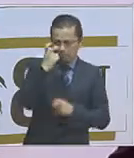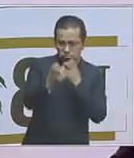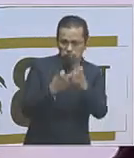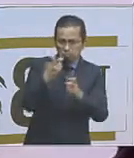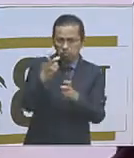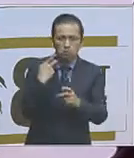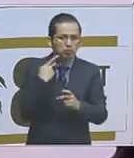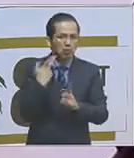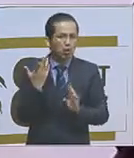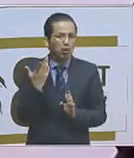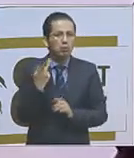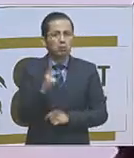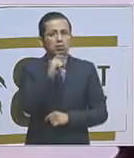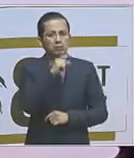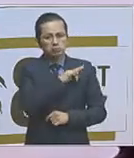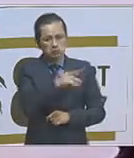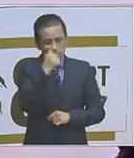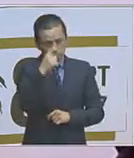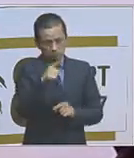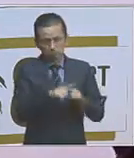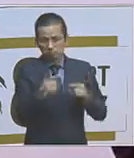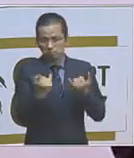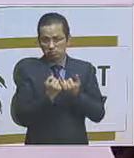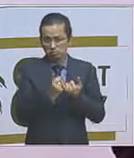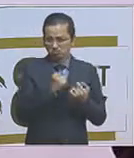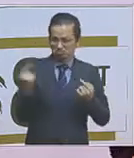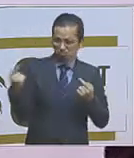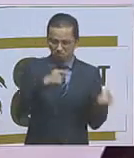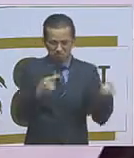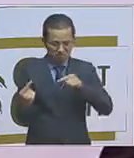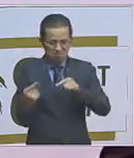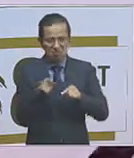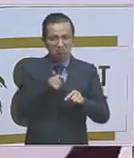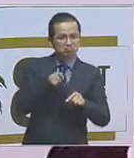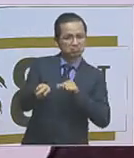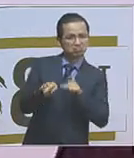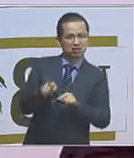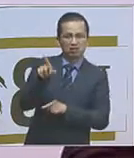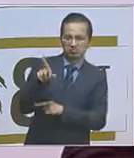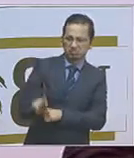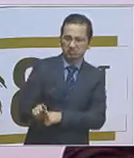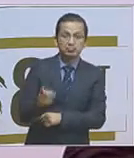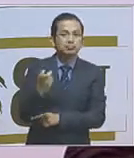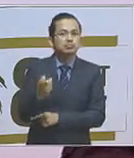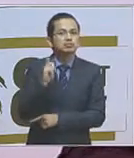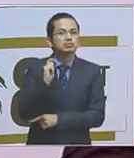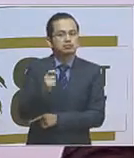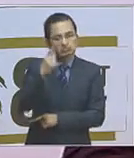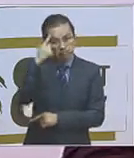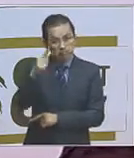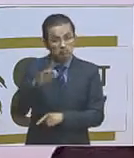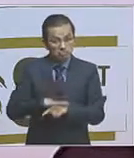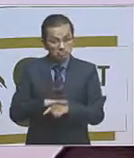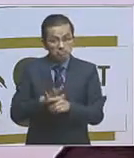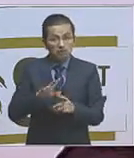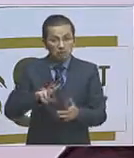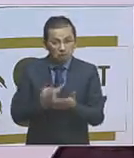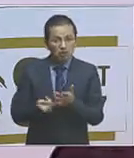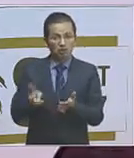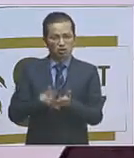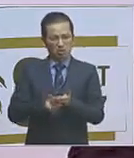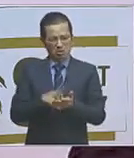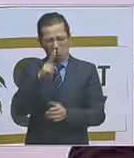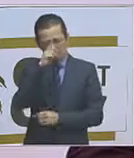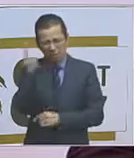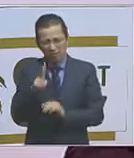de participar en debates degradantes con lenguajes de odio que solo echan luego leña al fuego de los hechos alternativos